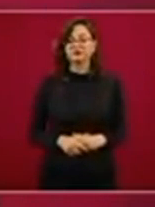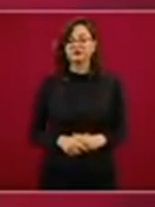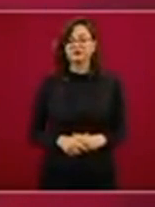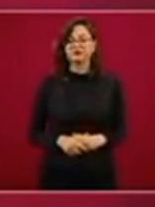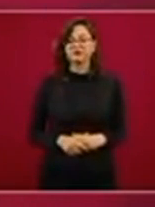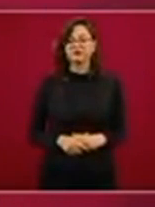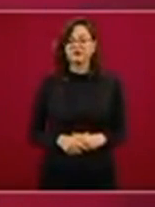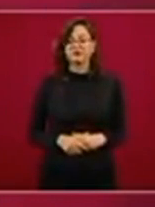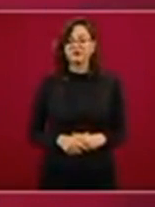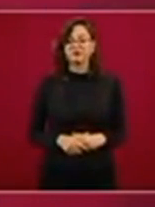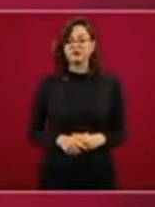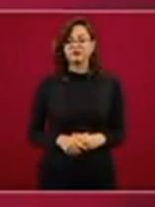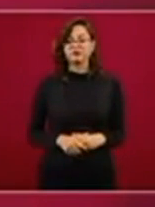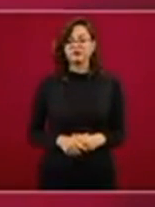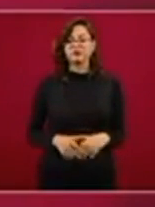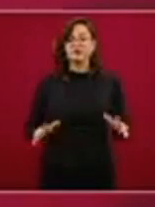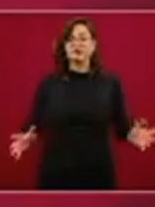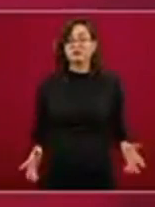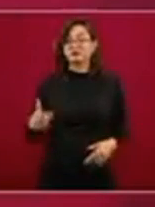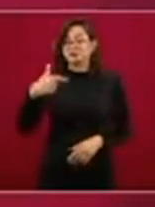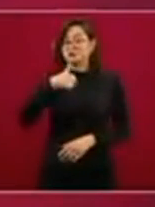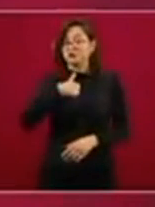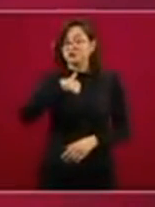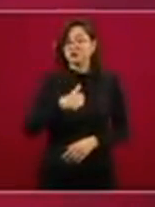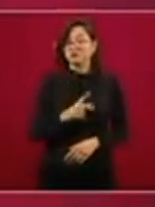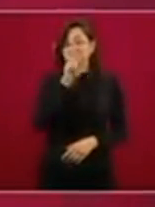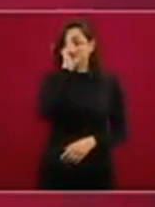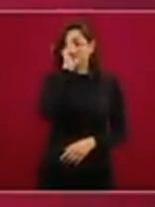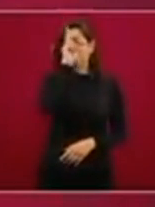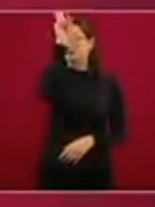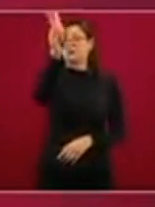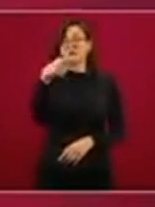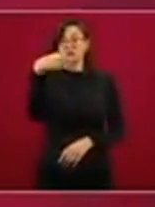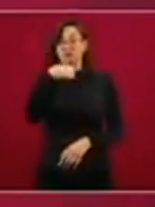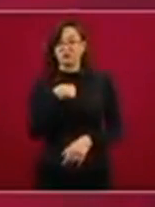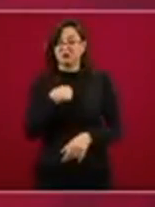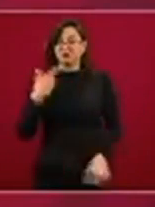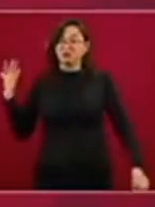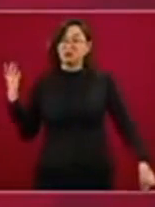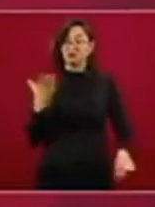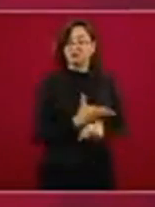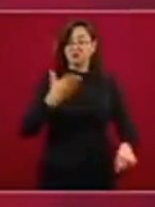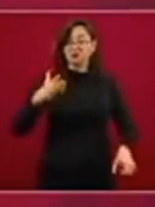Repito, no quiero ser yo verdugo, no es mi fuerte la venganza.